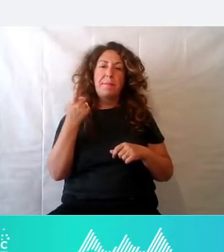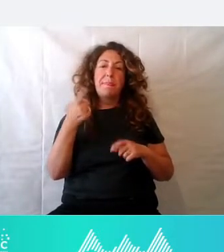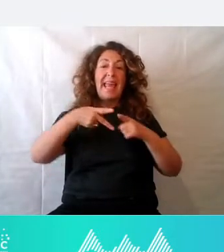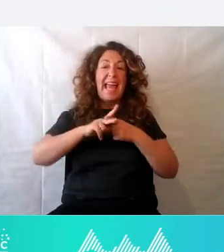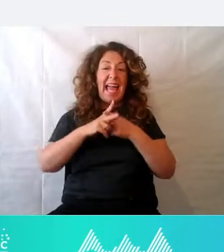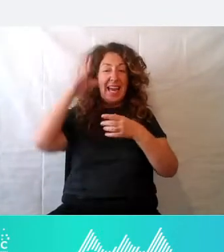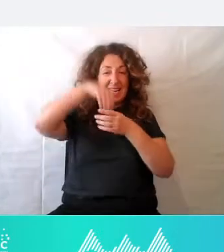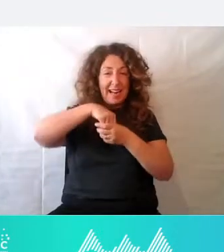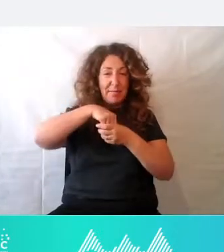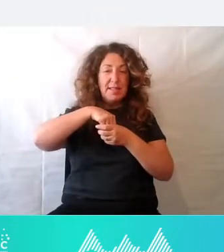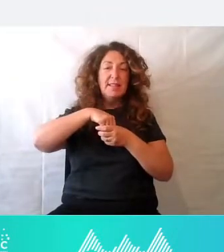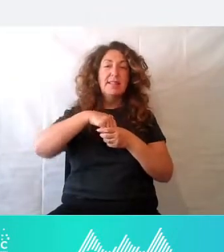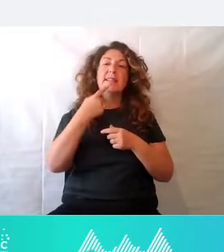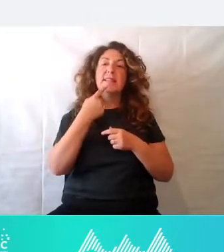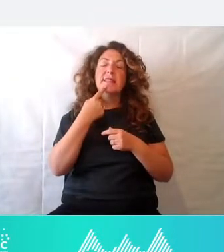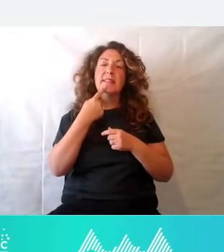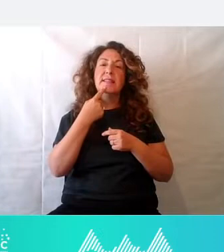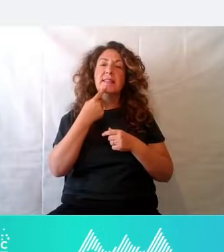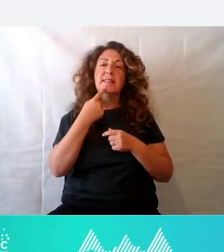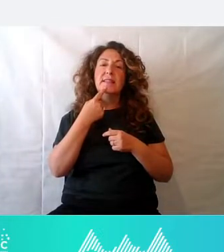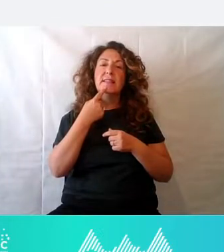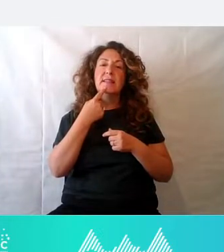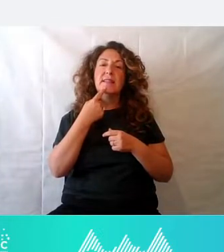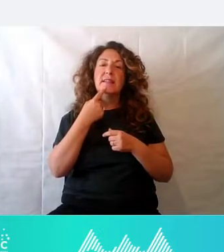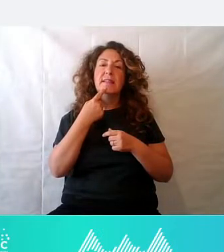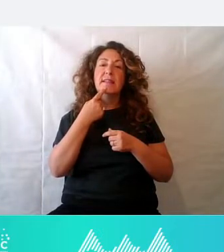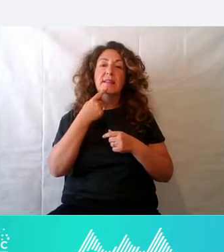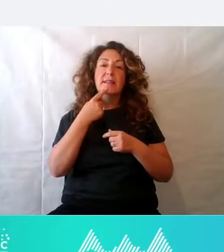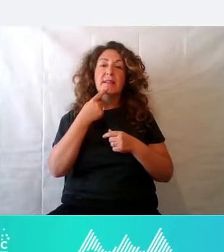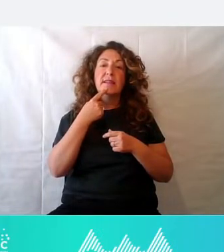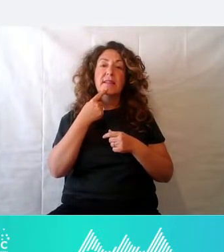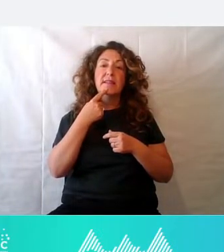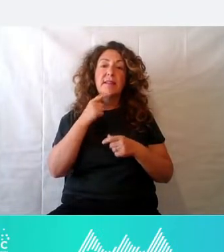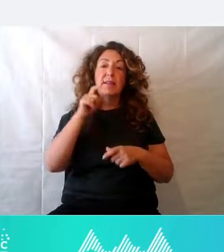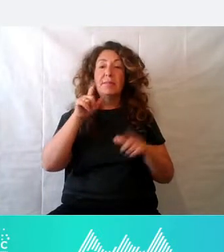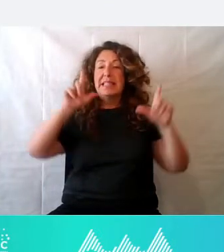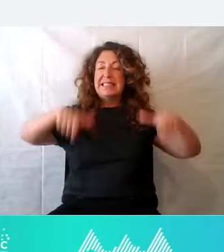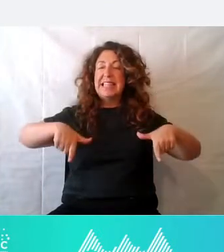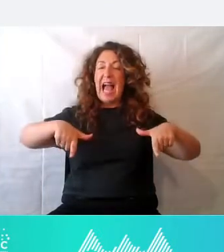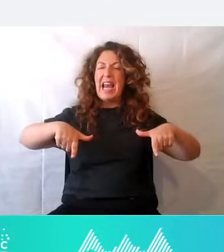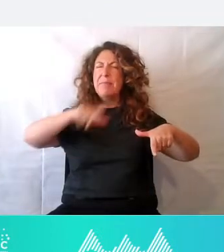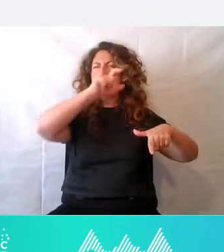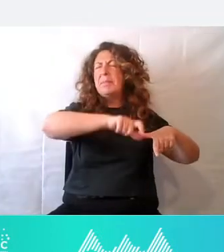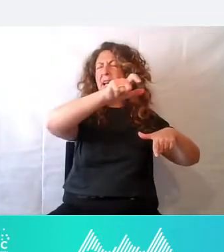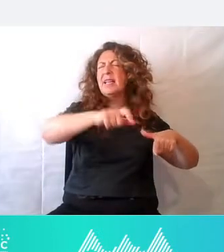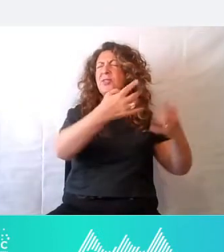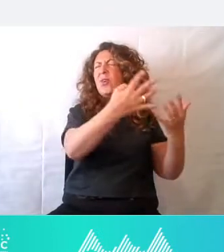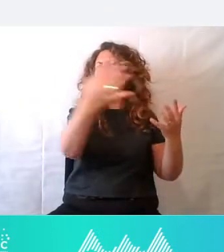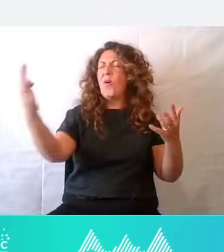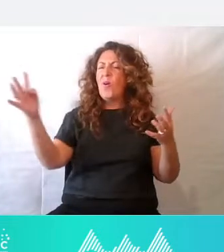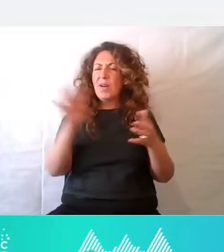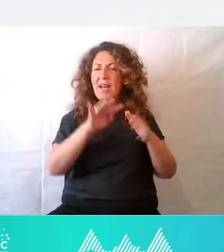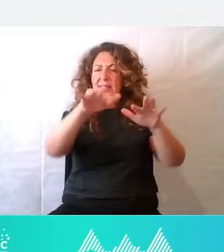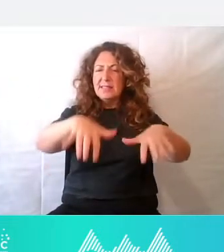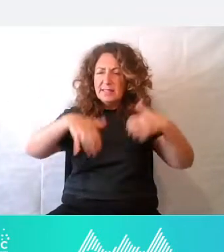desde reconocer lo que están las personas que están en una sala reconocer objetos a través de inteligencia artificial